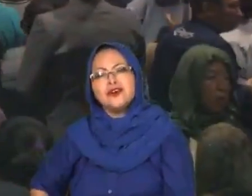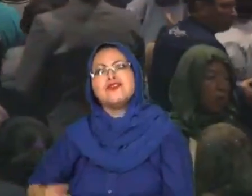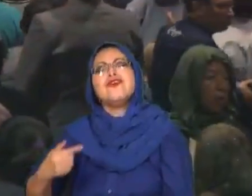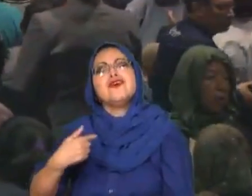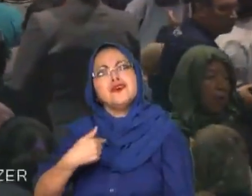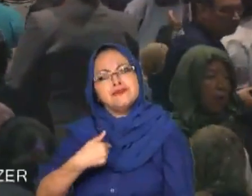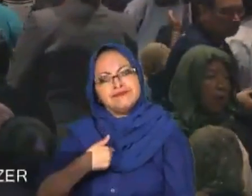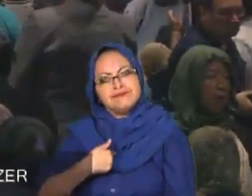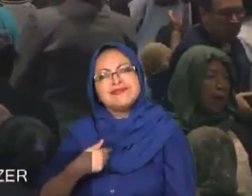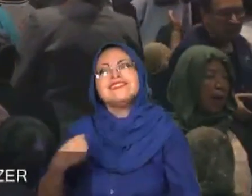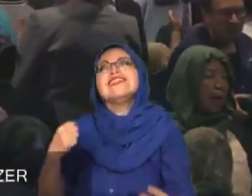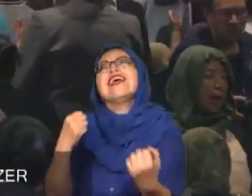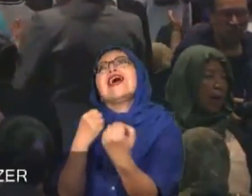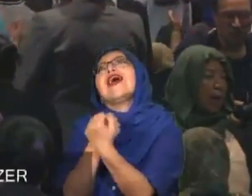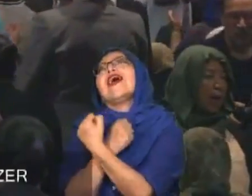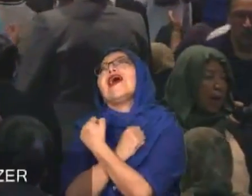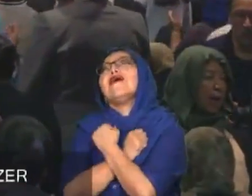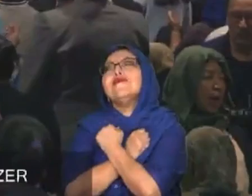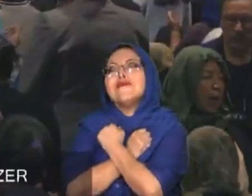Yo te